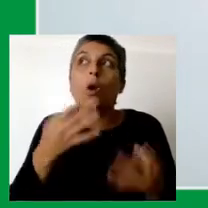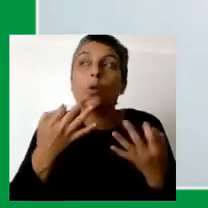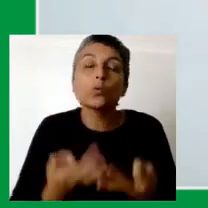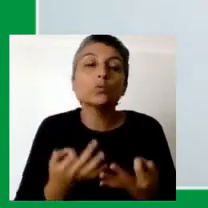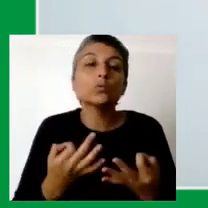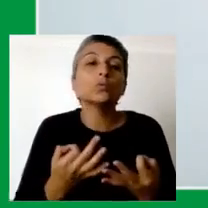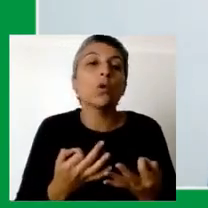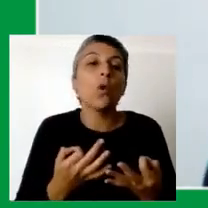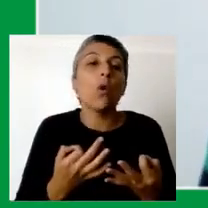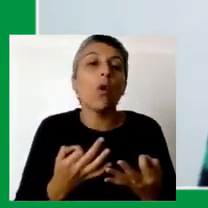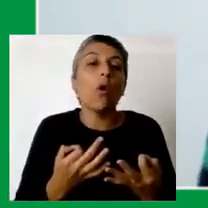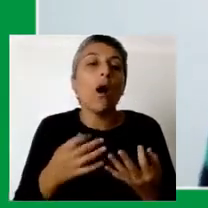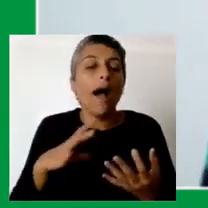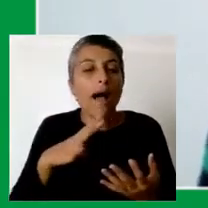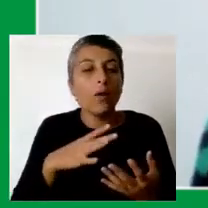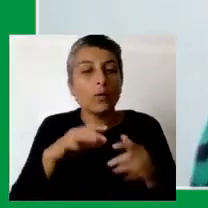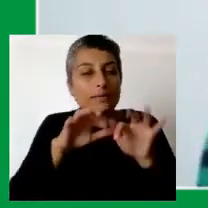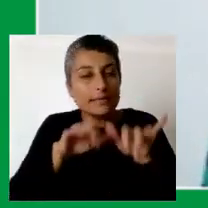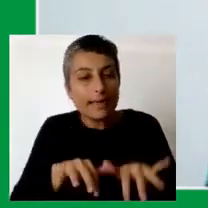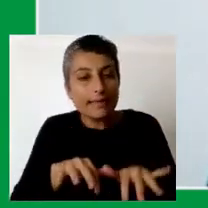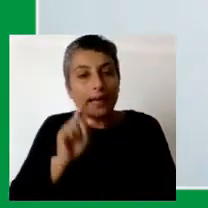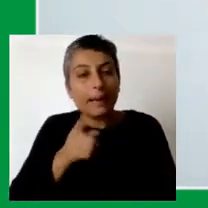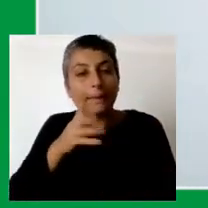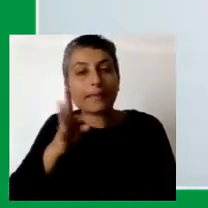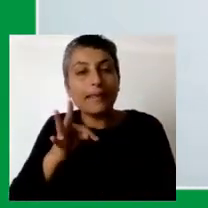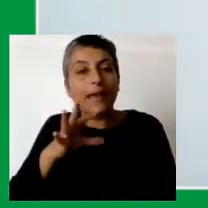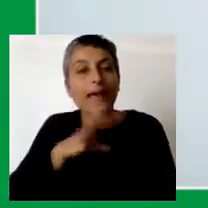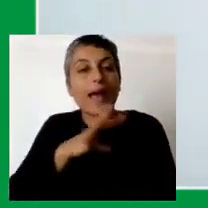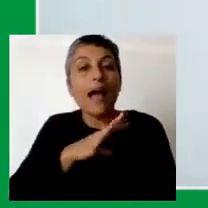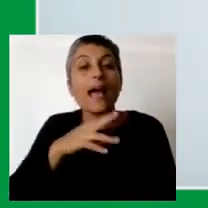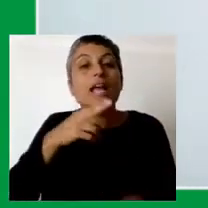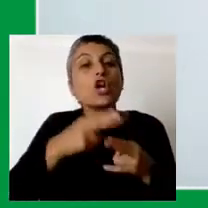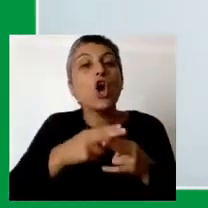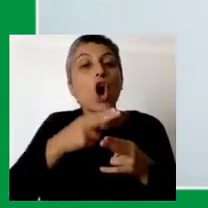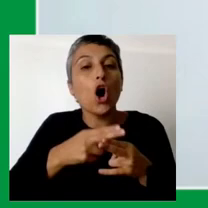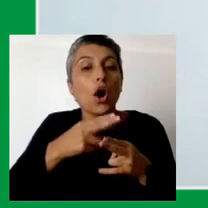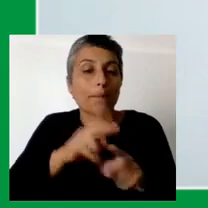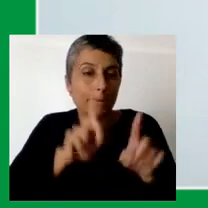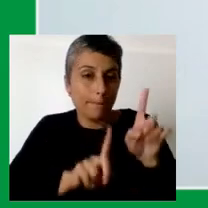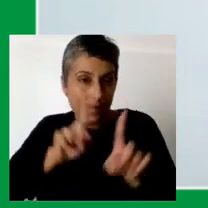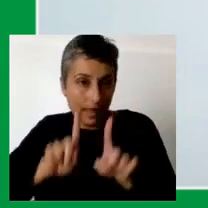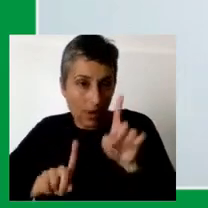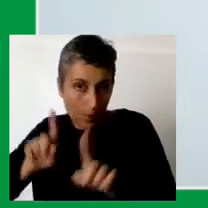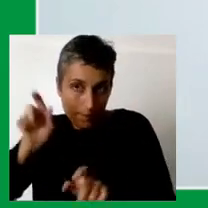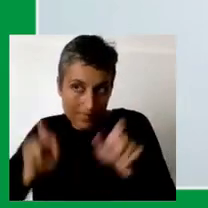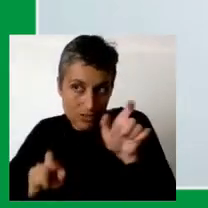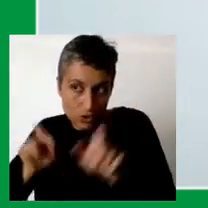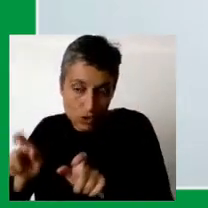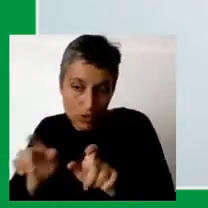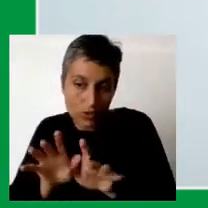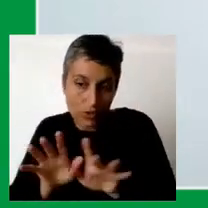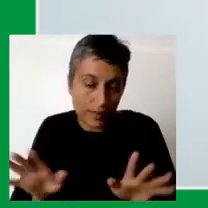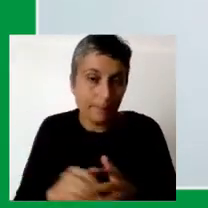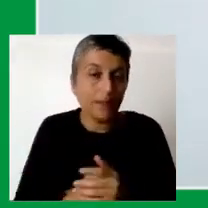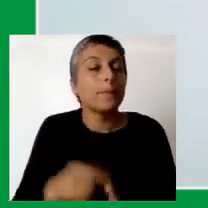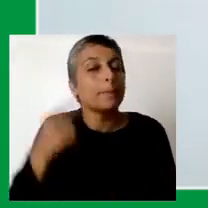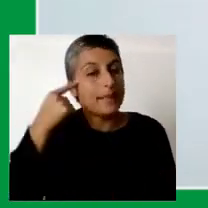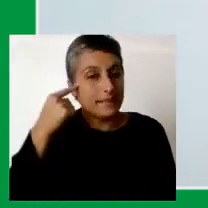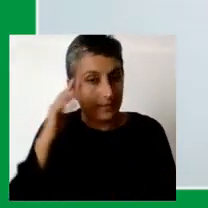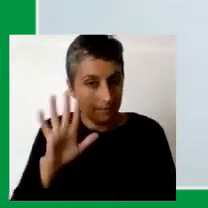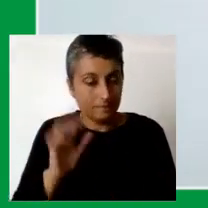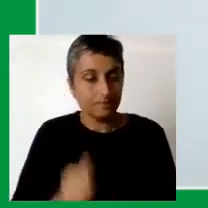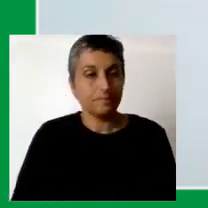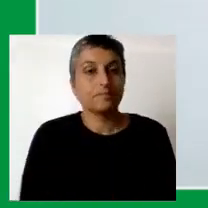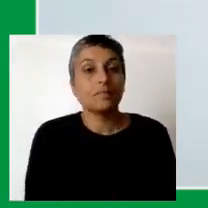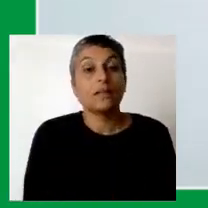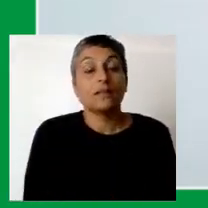sobre un chat GPT que aparecieron los nombres de ciertos usuarios. Es decir, pensemos en lo siguiente, si es algo que